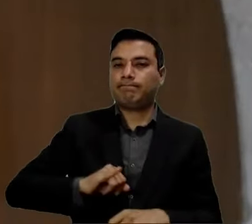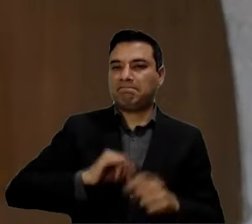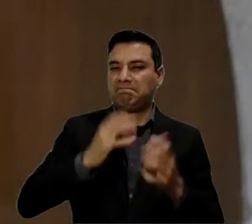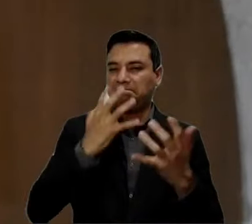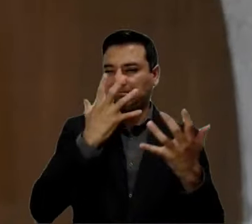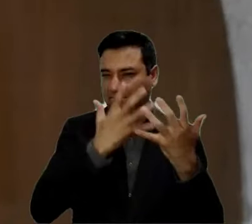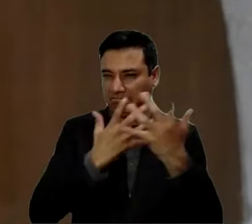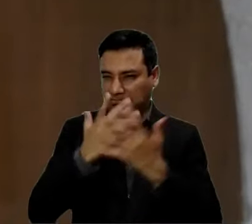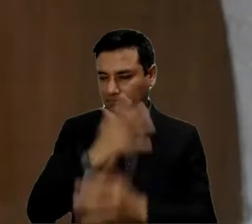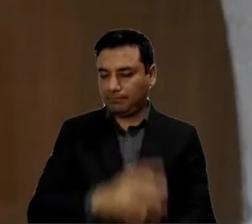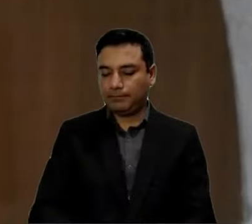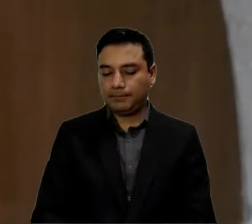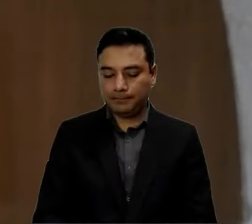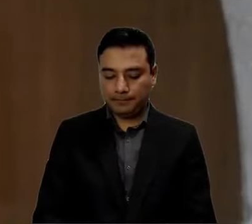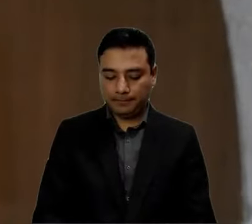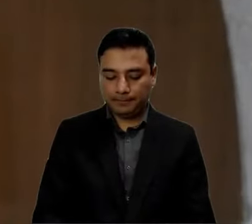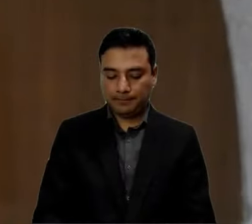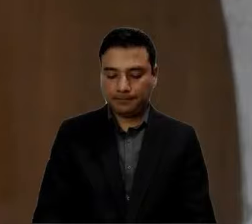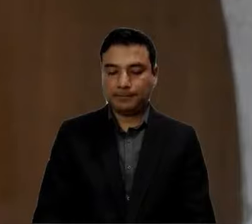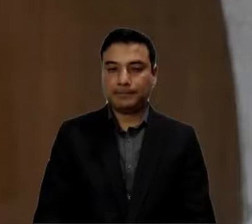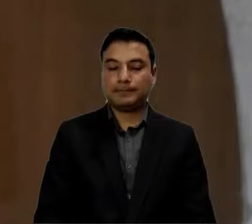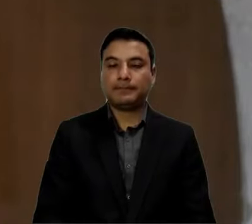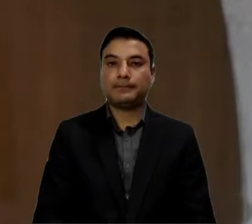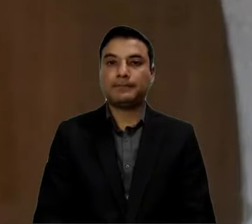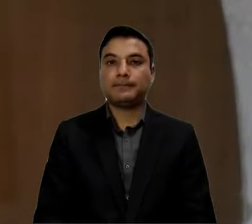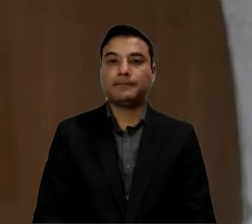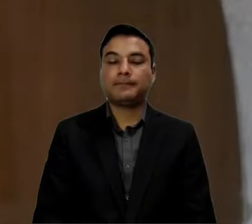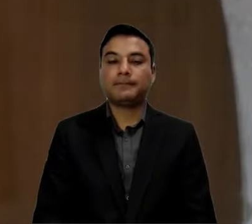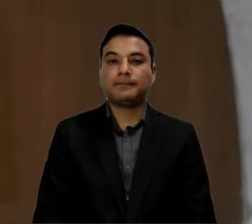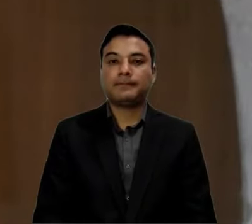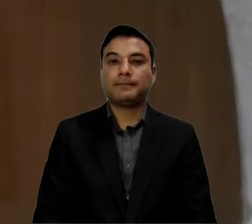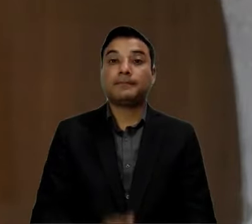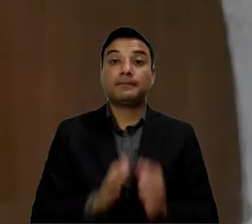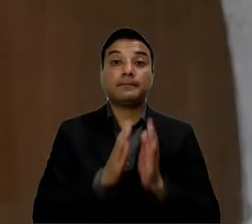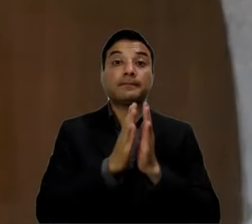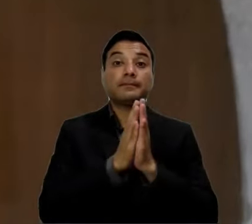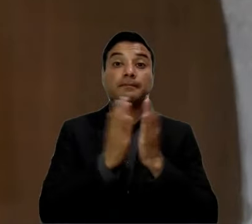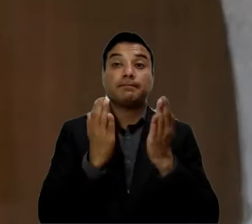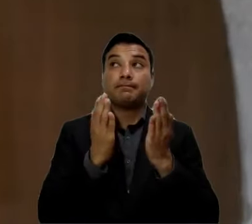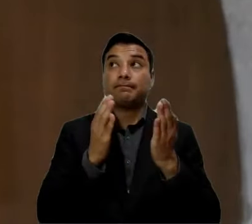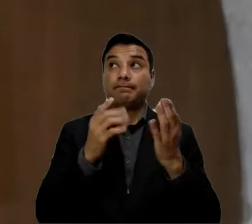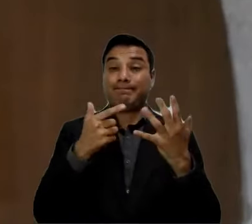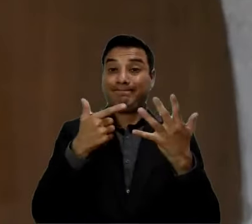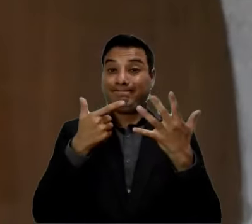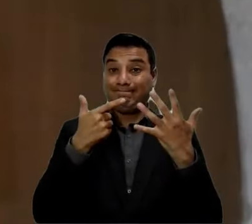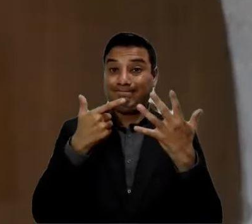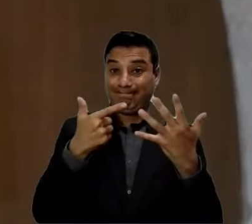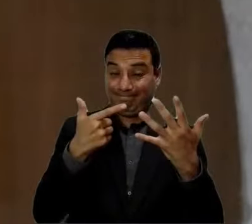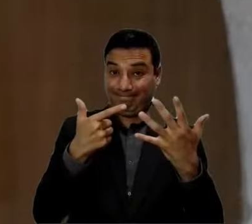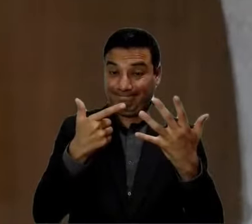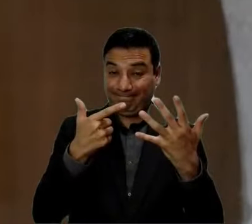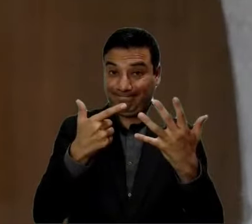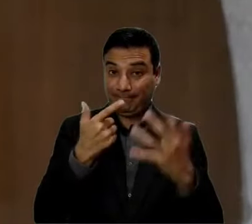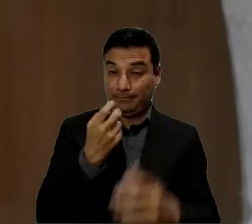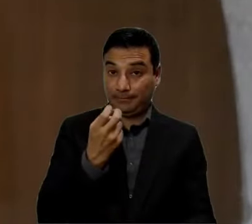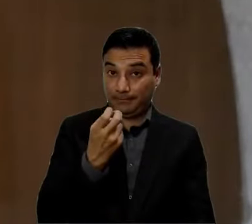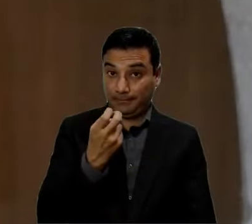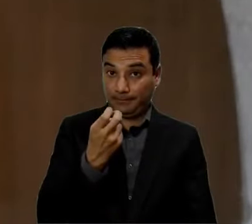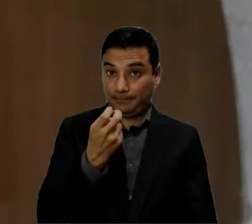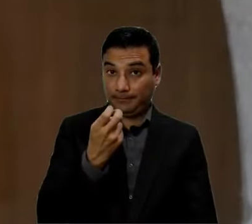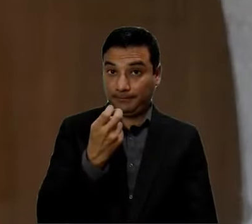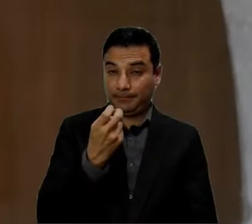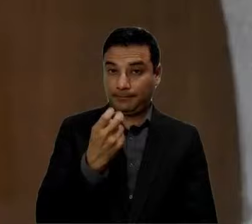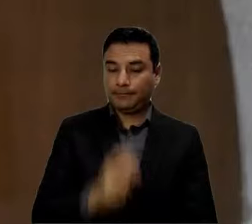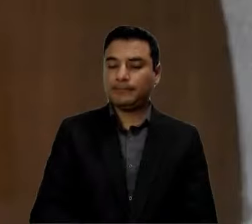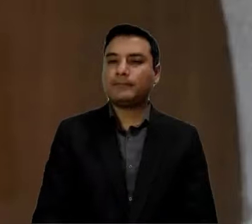difusos. En el libro séptimo, esto sigue siendo parte de lo que